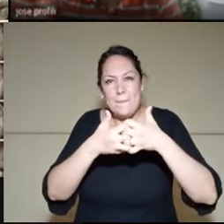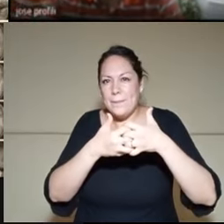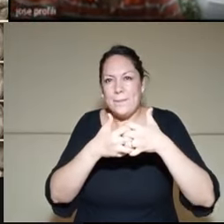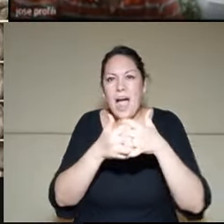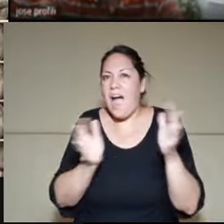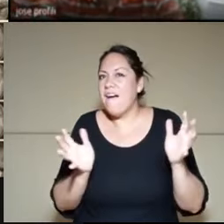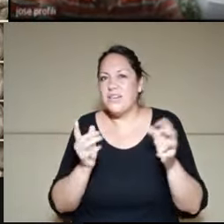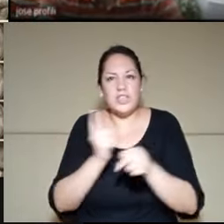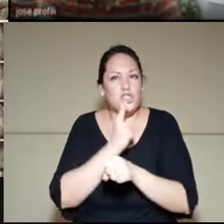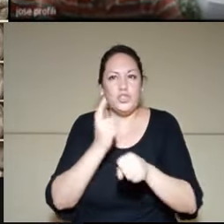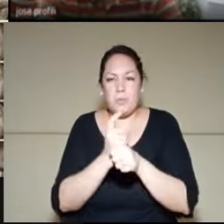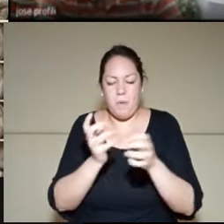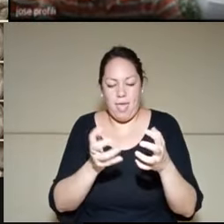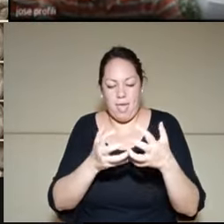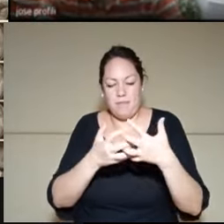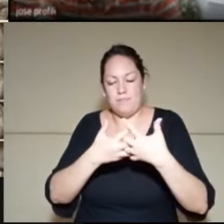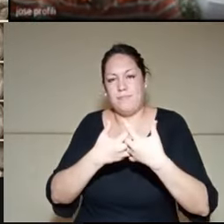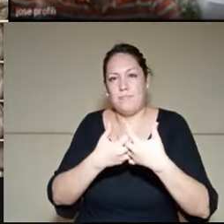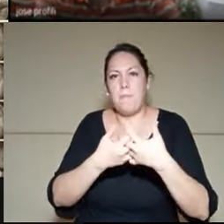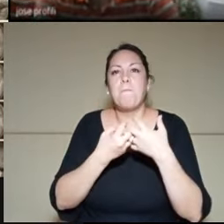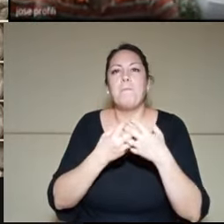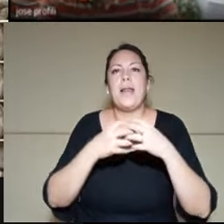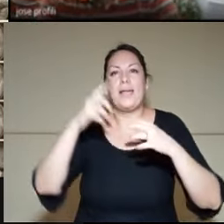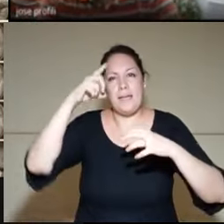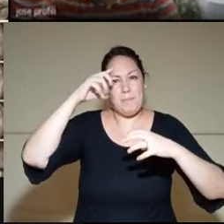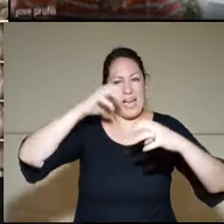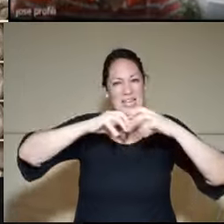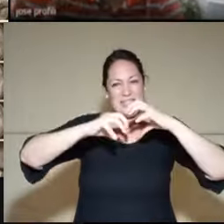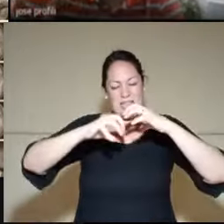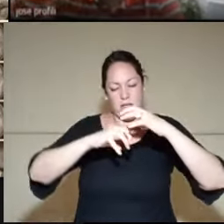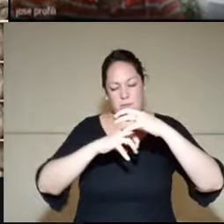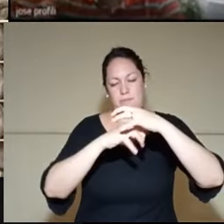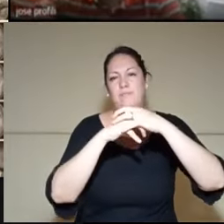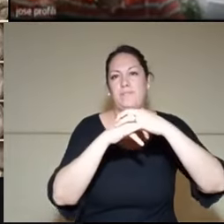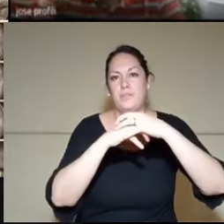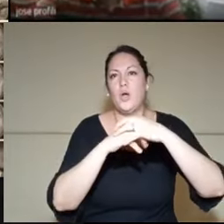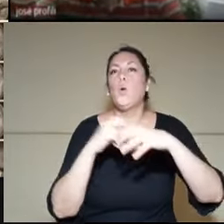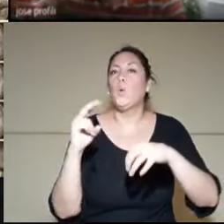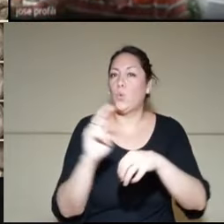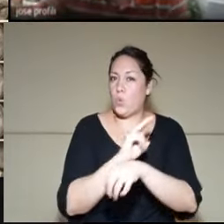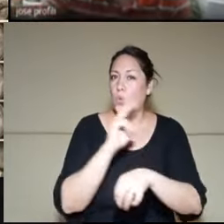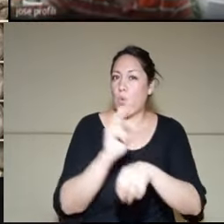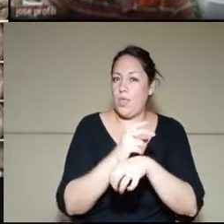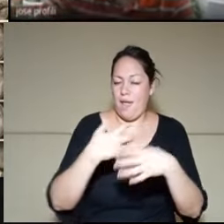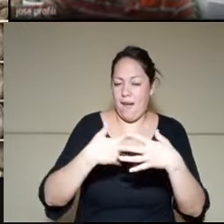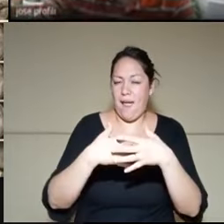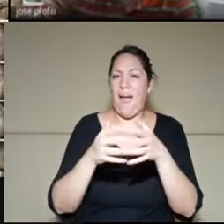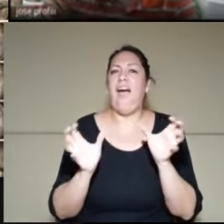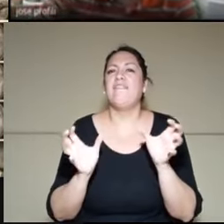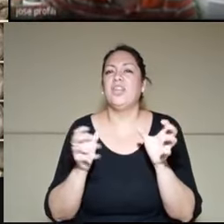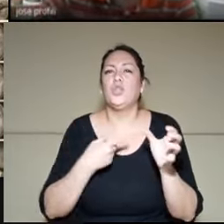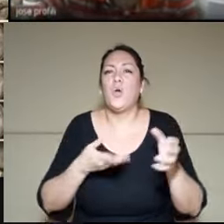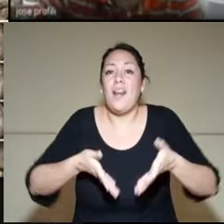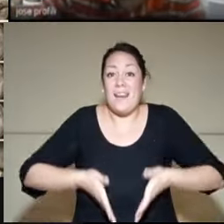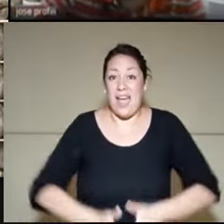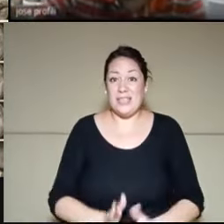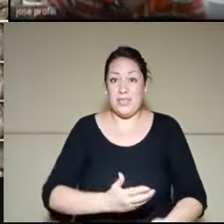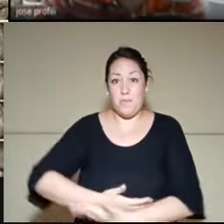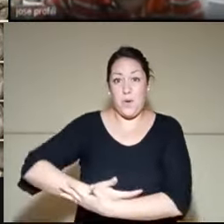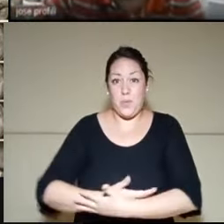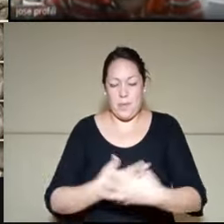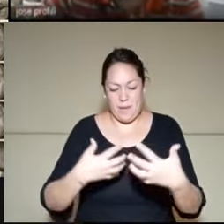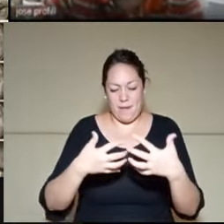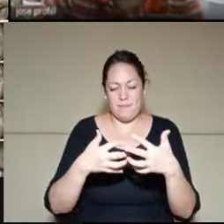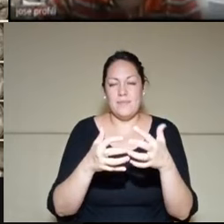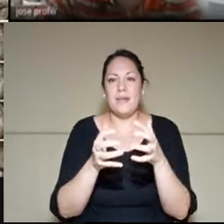cierran herméticamente ese cráneo para que ese cerebro no sufra. ¿Cuándo tenemos el cráneo abierto? Cuando